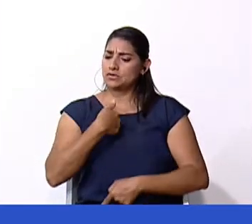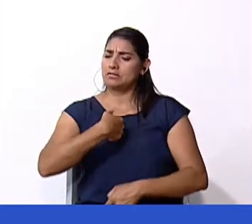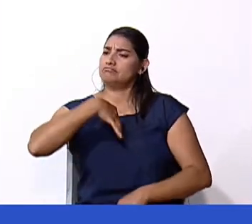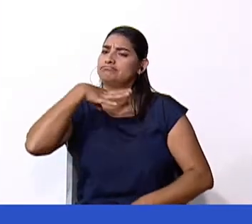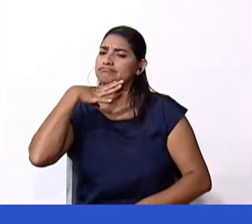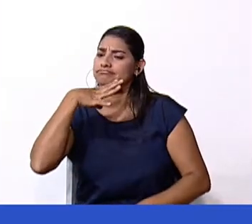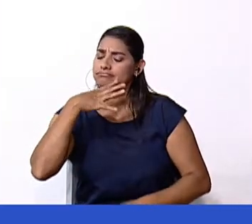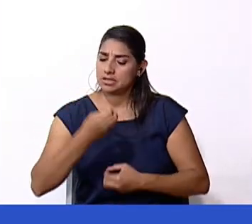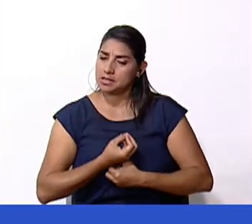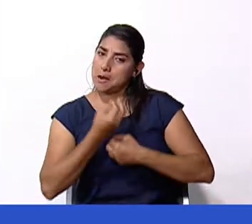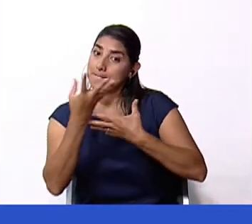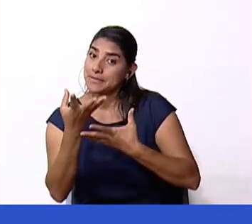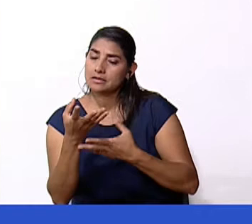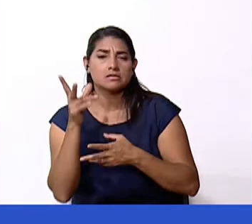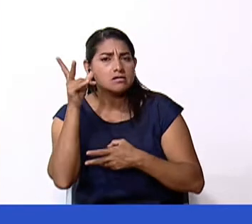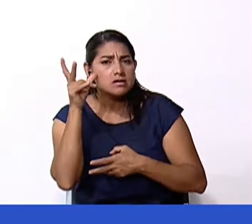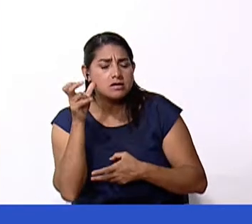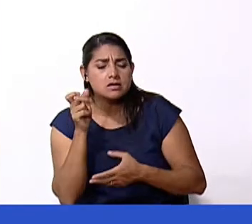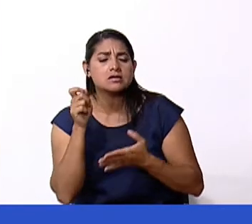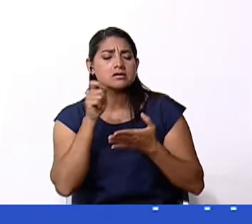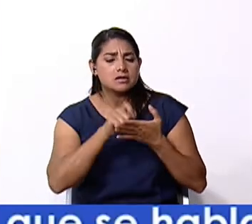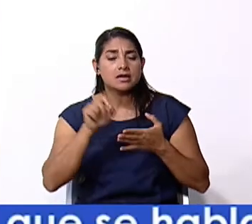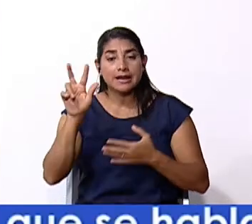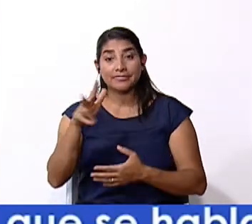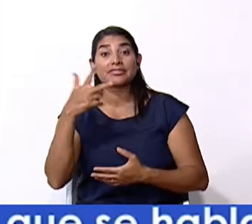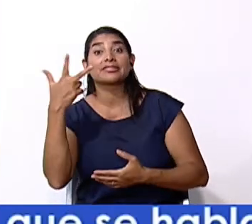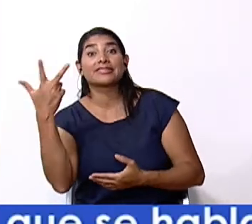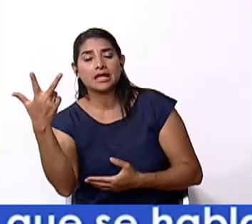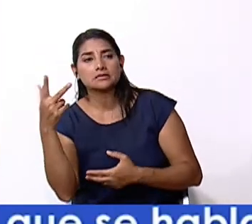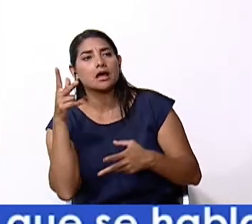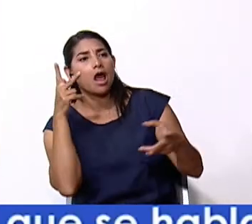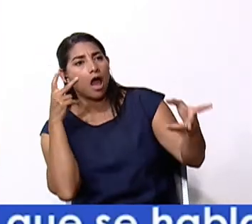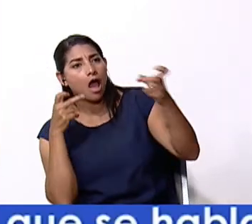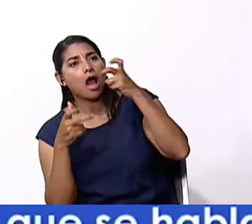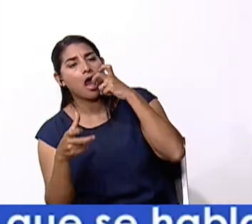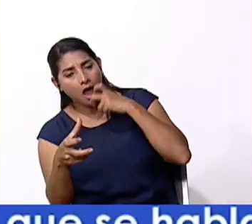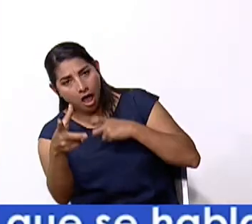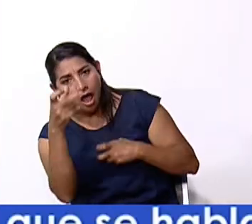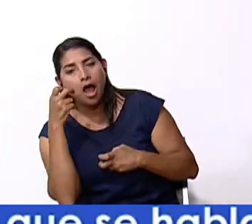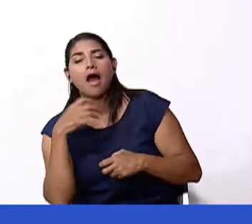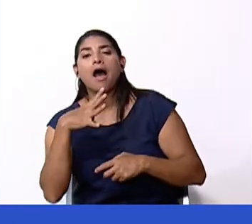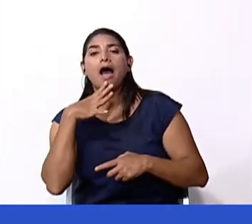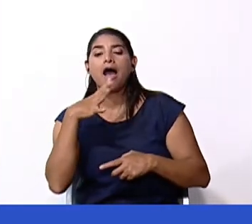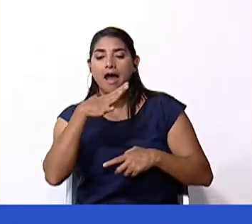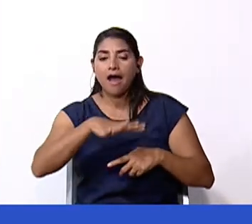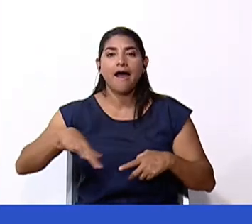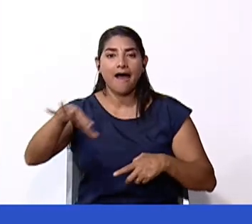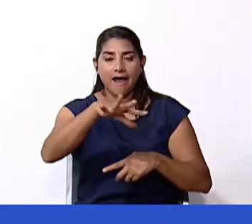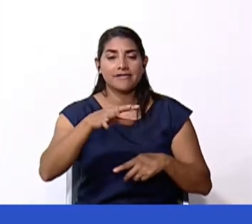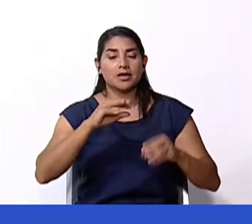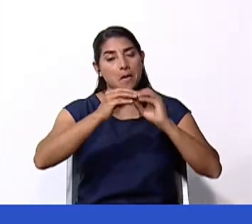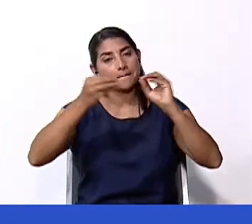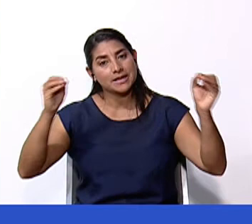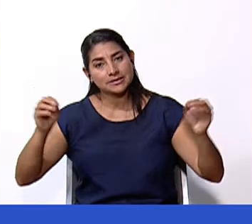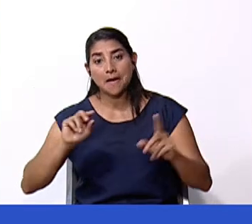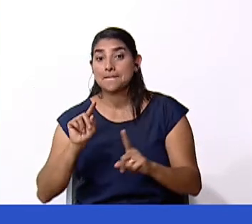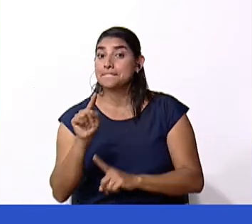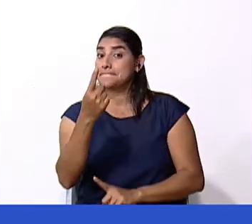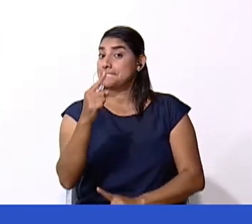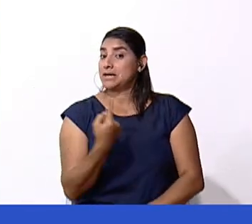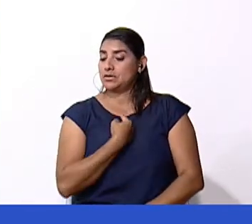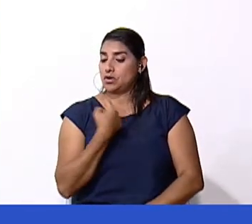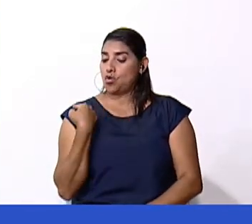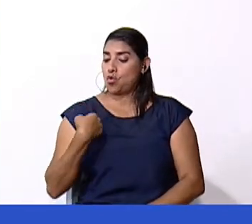habla. Segunda es la que escucha o a quien se dirige. Y tercera es la persona de la que se habla. La primera persona del plural